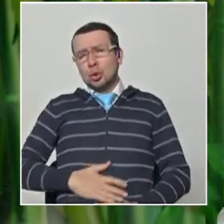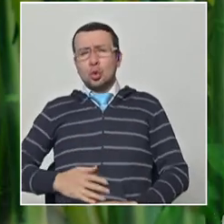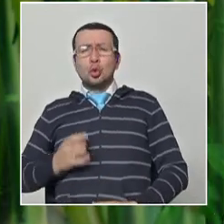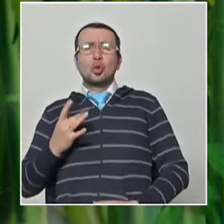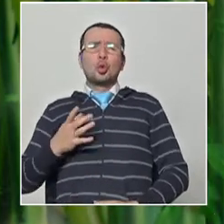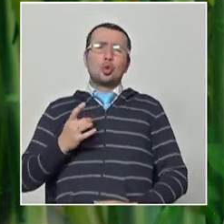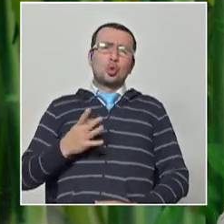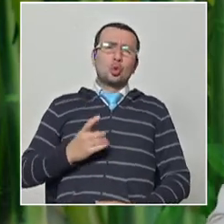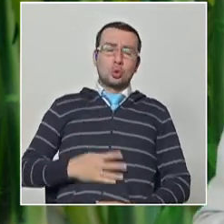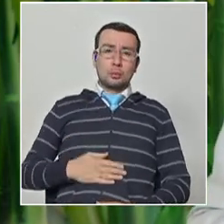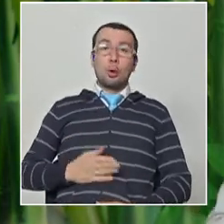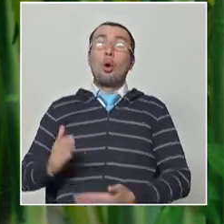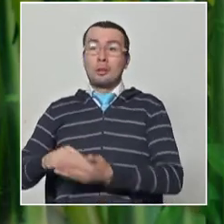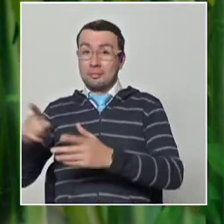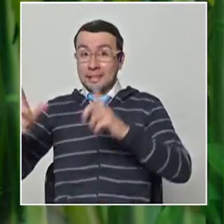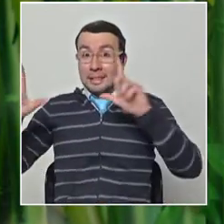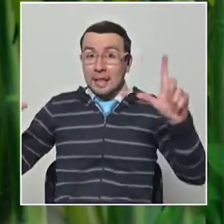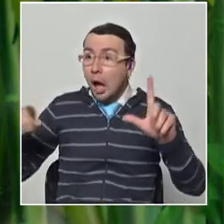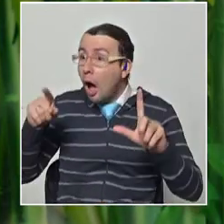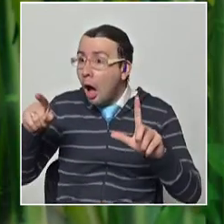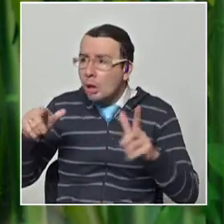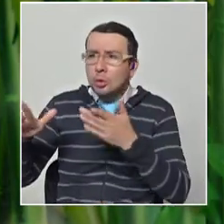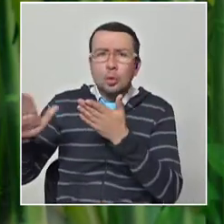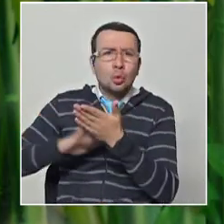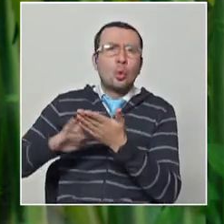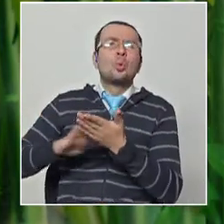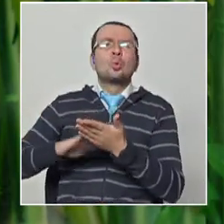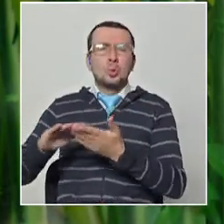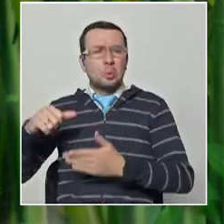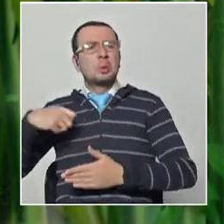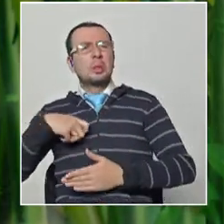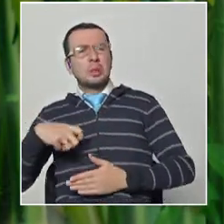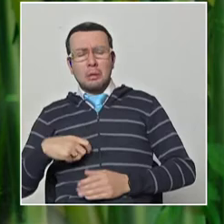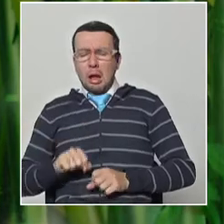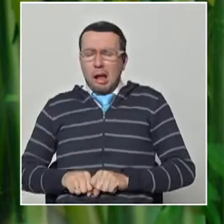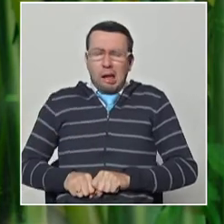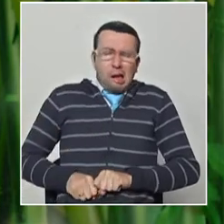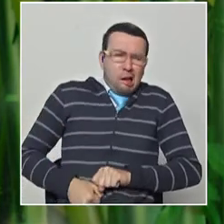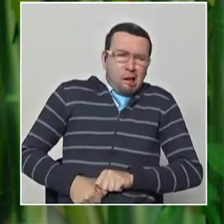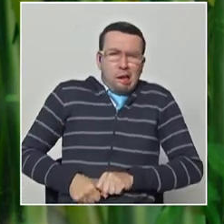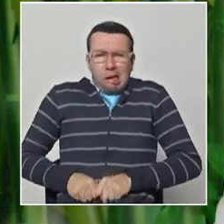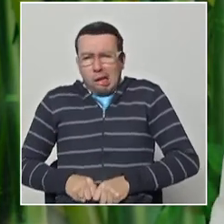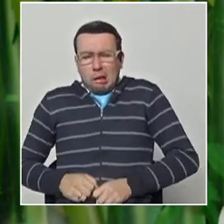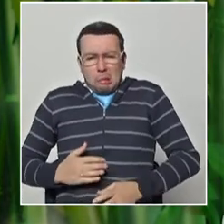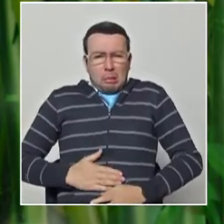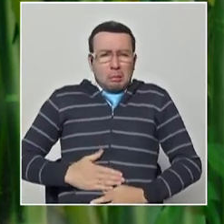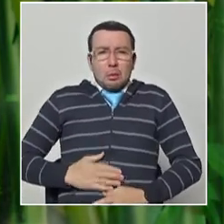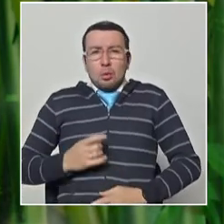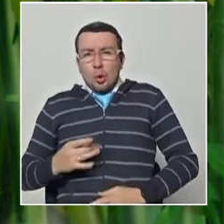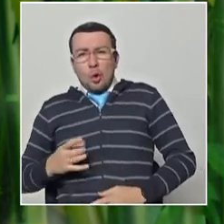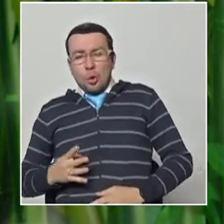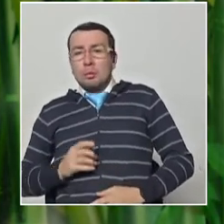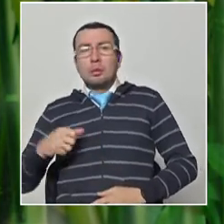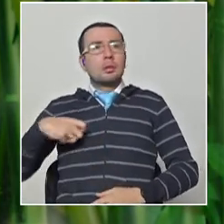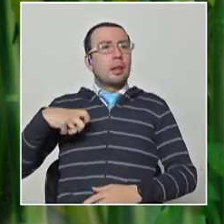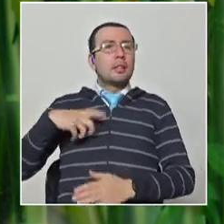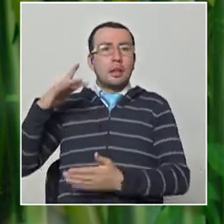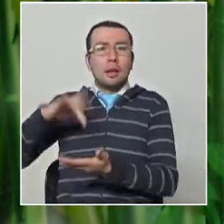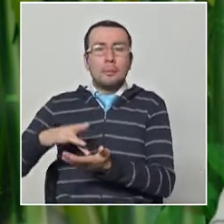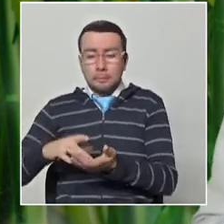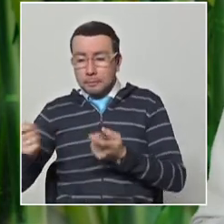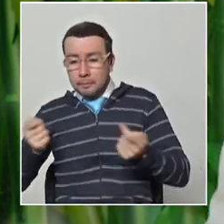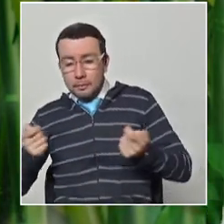publicidad tenemos la solución para el dolor del alcohólico del abdomen para el dolor abdominal tomé tal